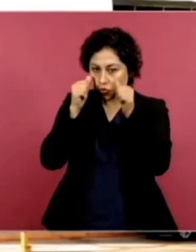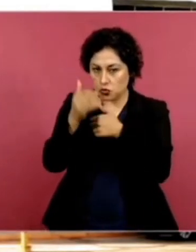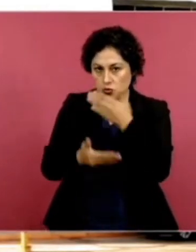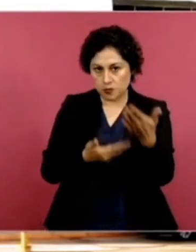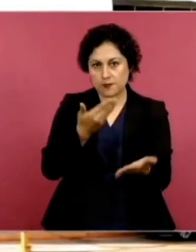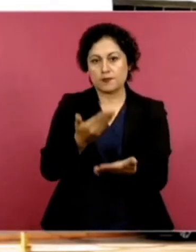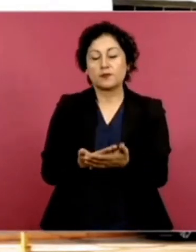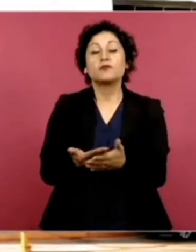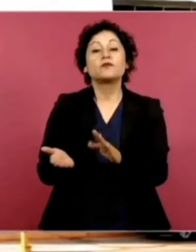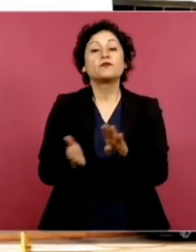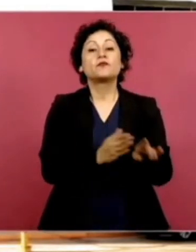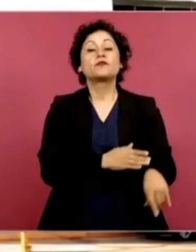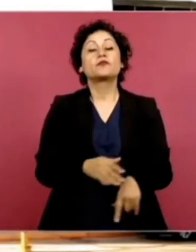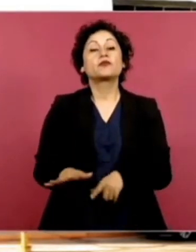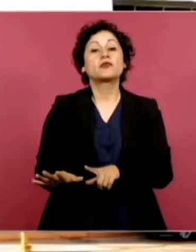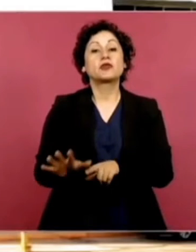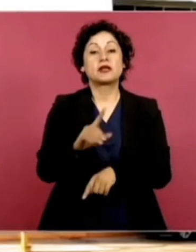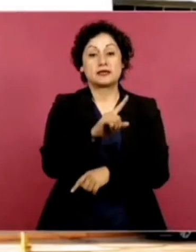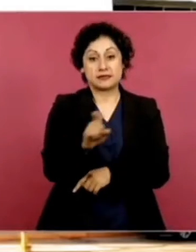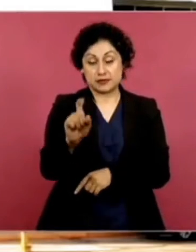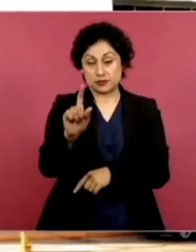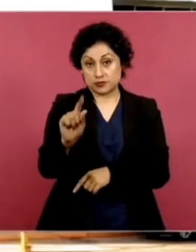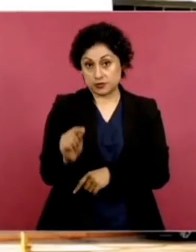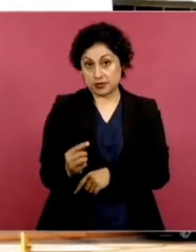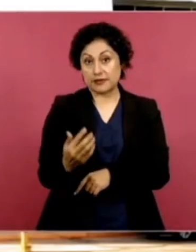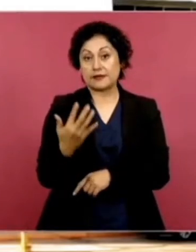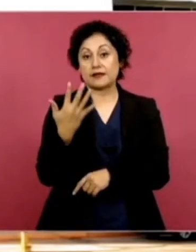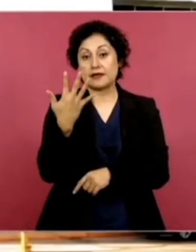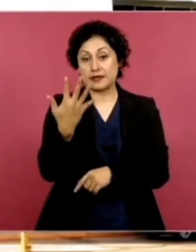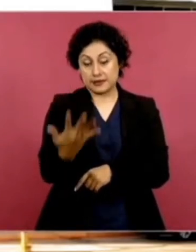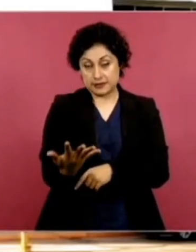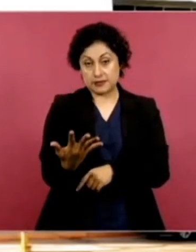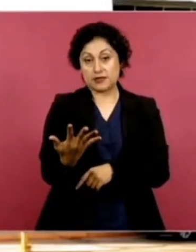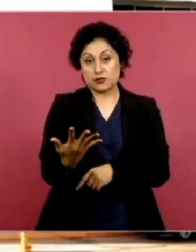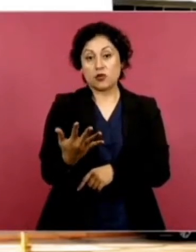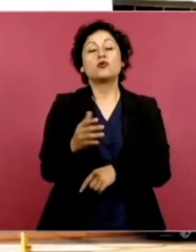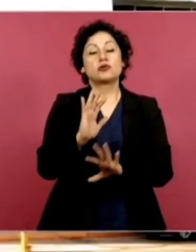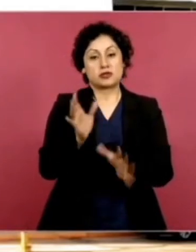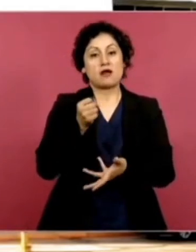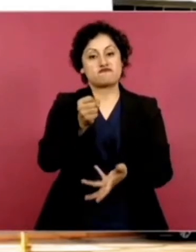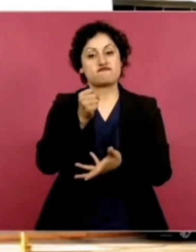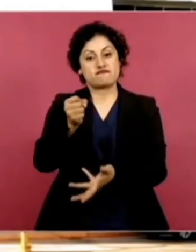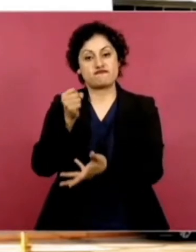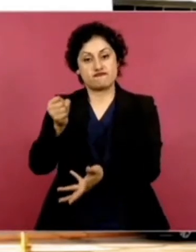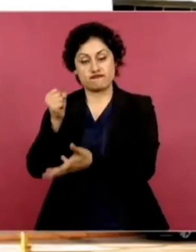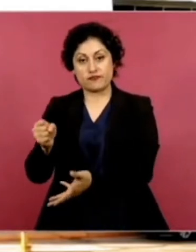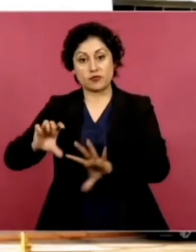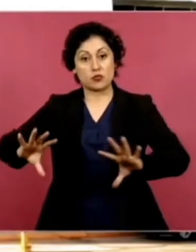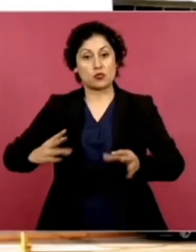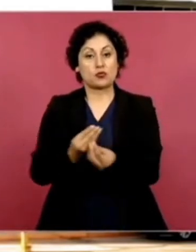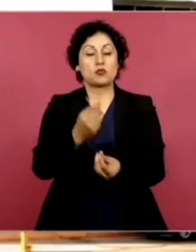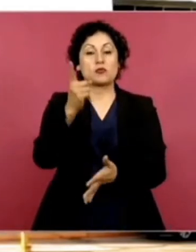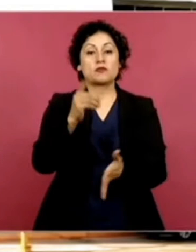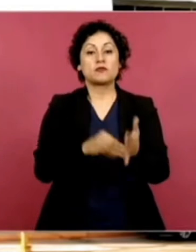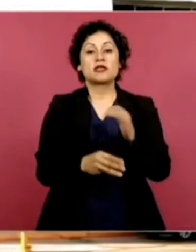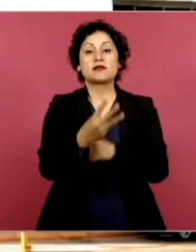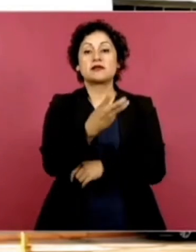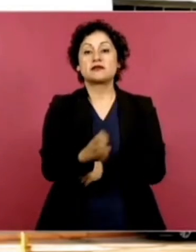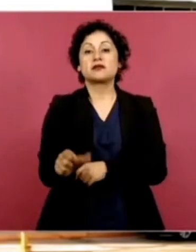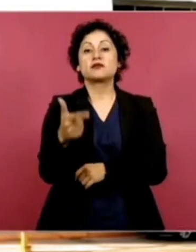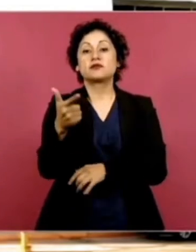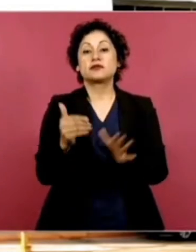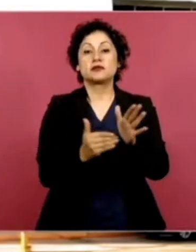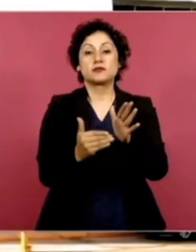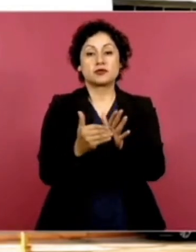invertido en 175 de 545 centros de salud. Ha sido una inversión de 1,307 millones